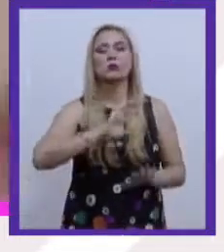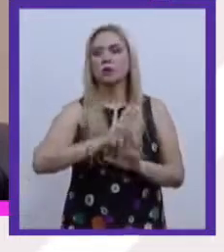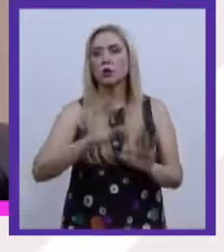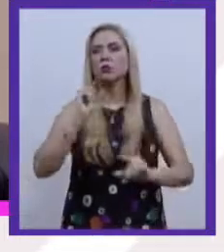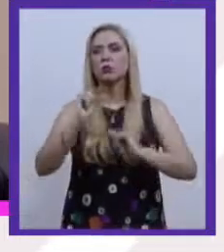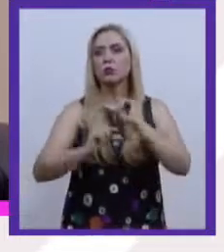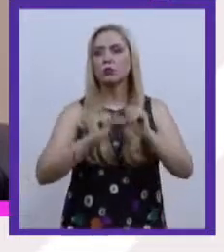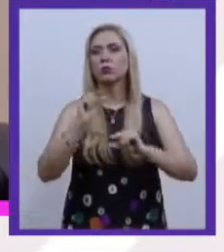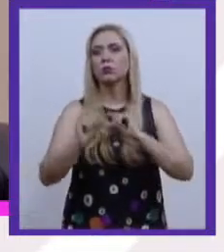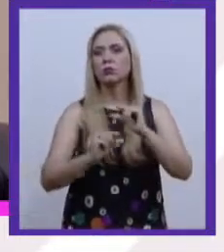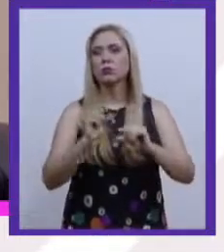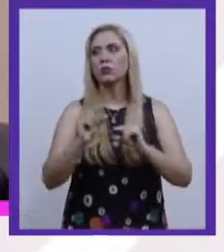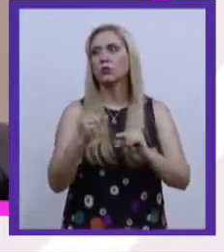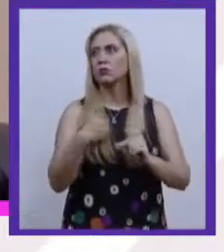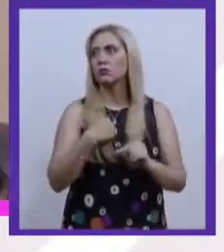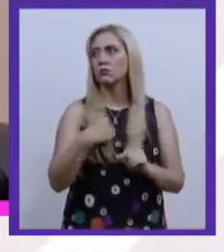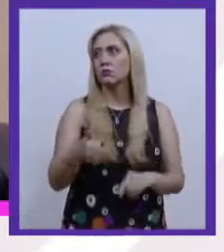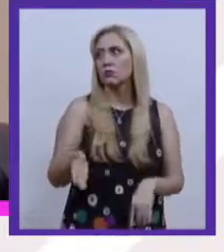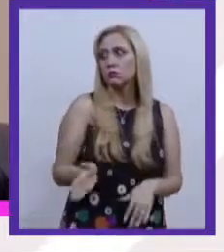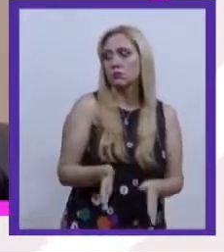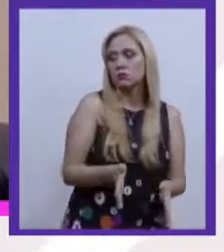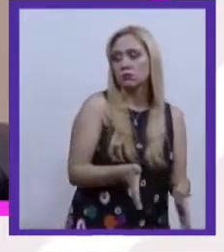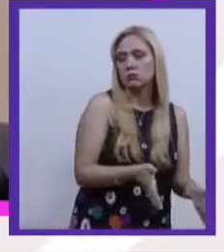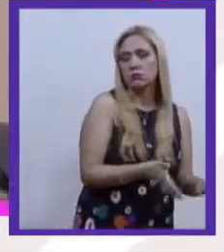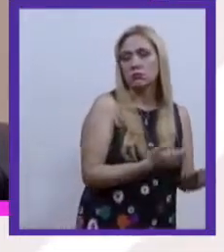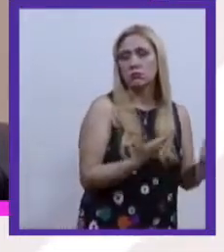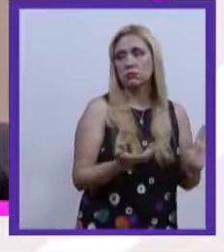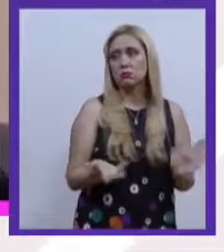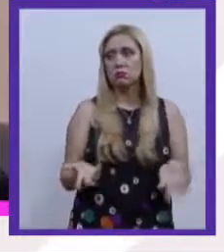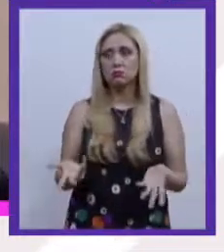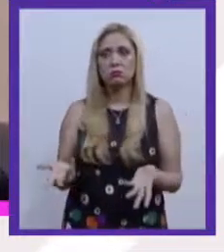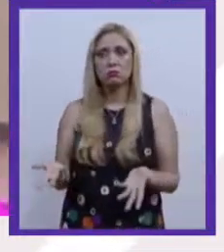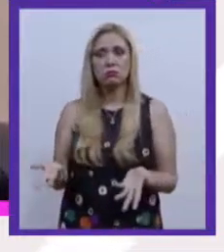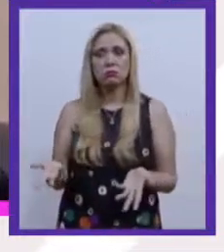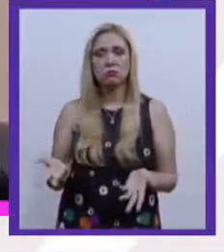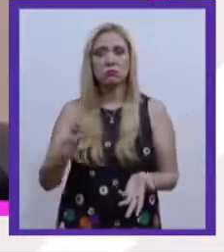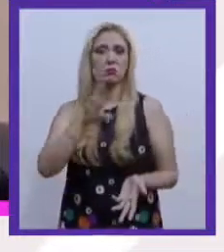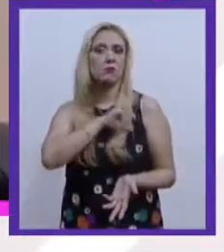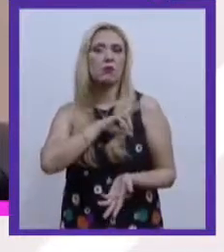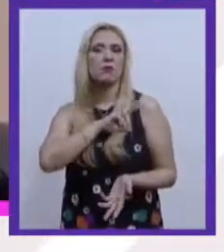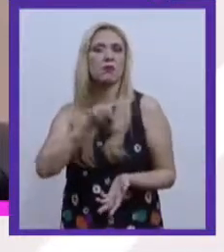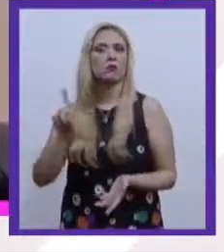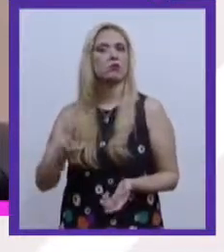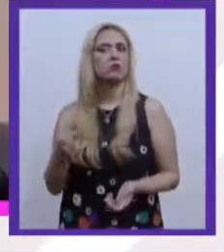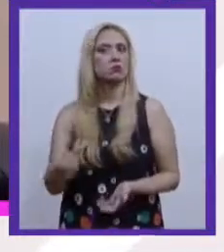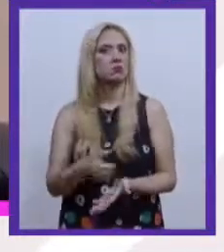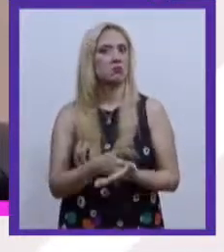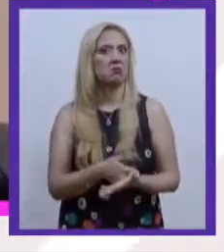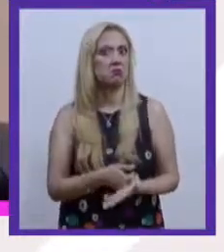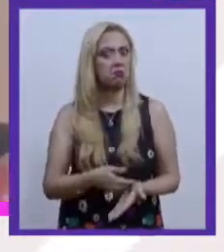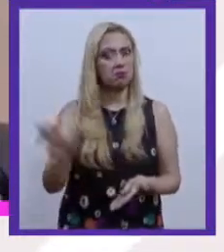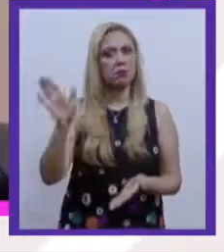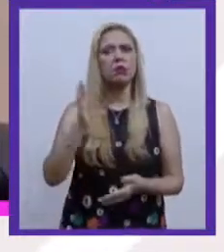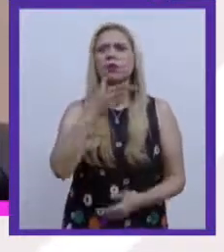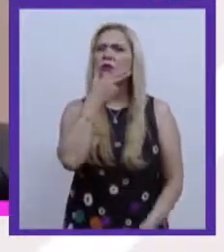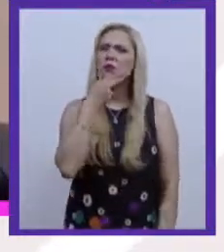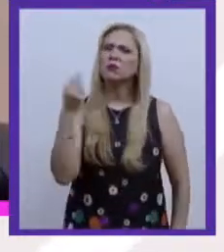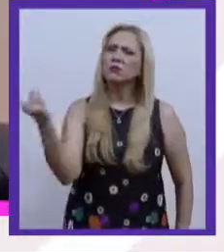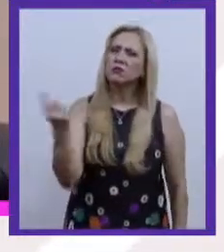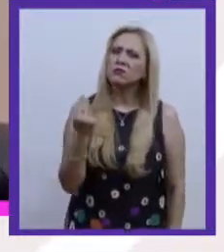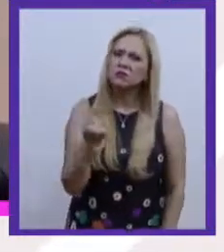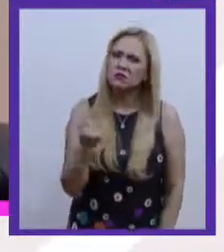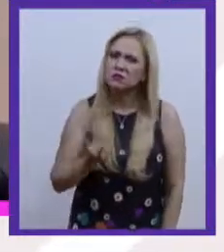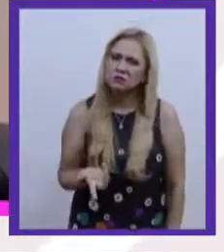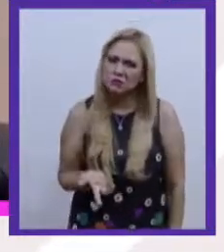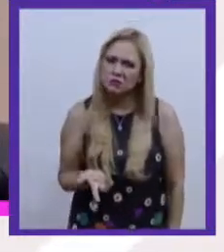de lo público sin dejar el ámbito de lo privado. Y en contraparte, los hombres no han ocupado la parte que les